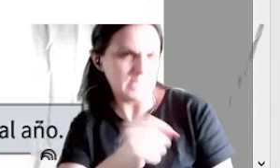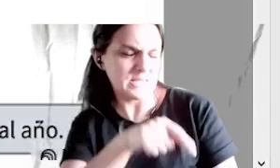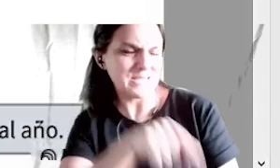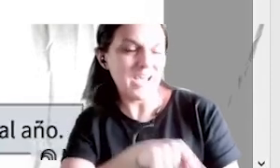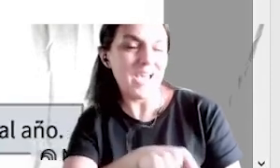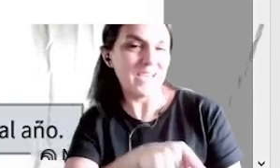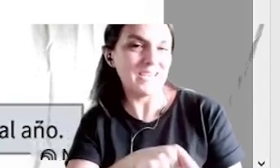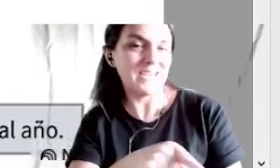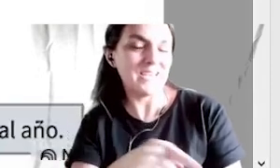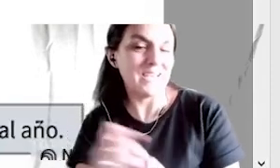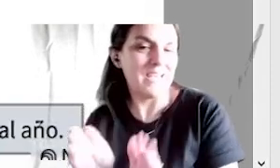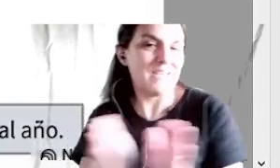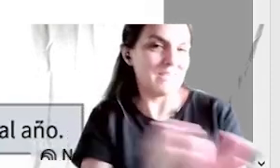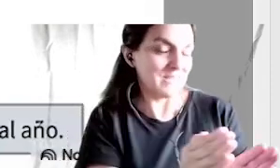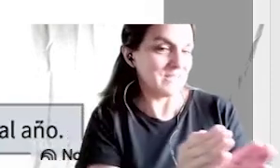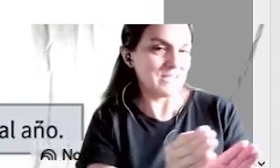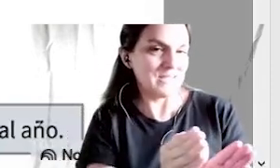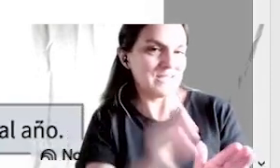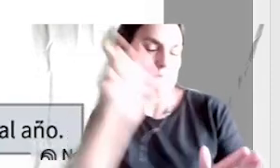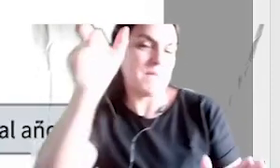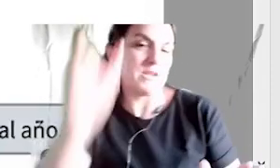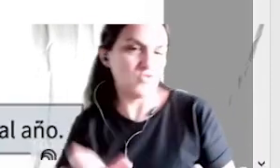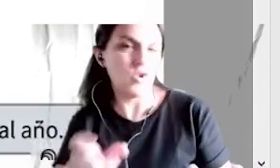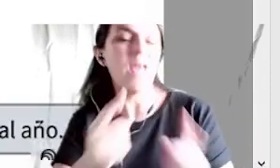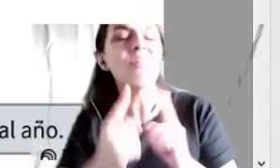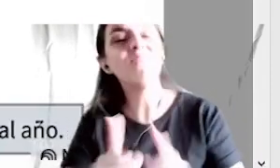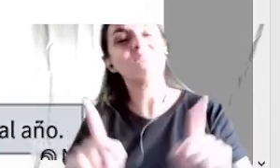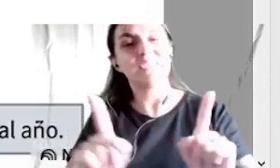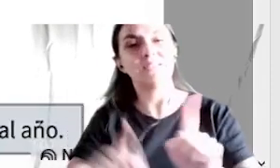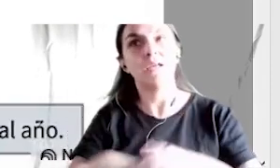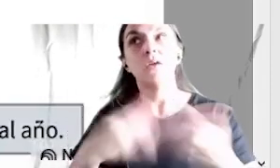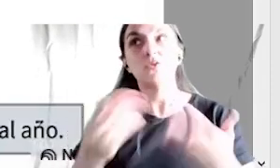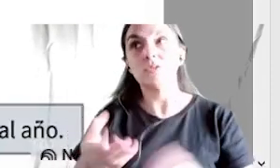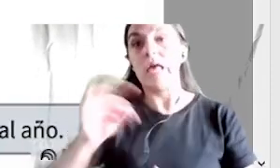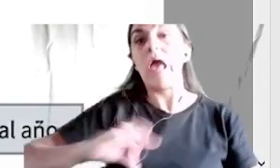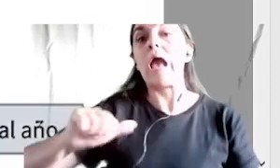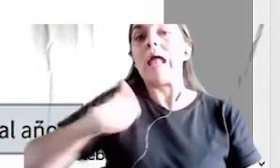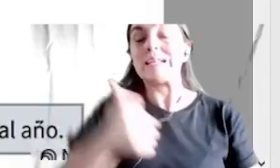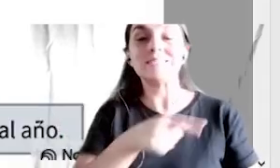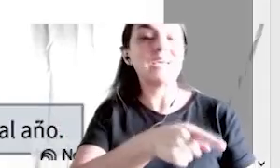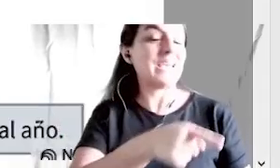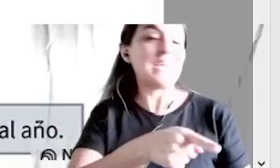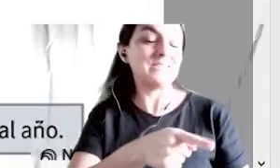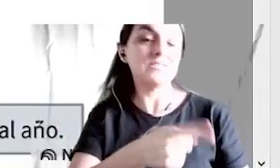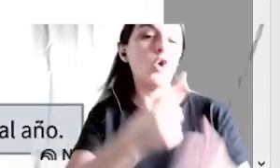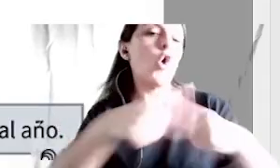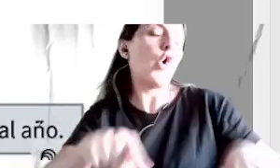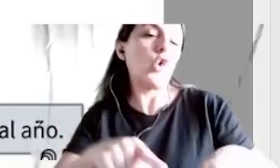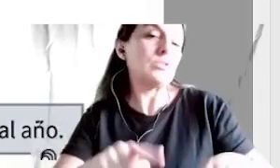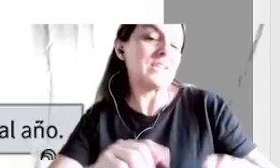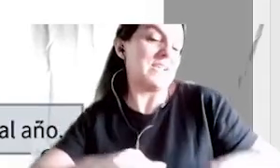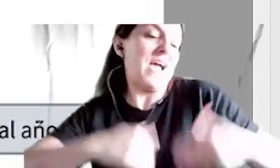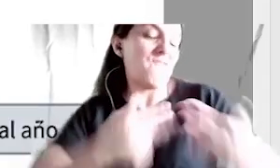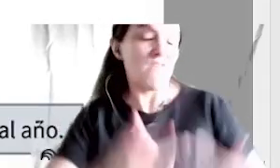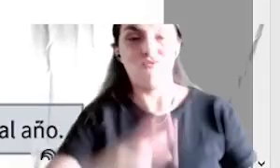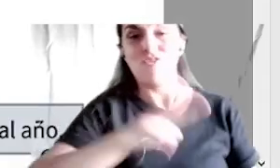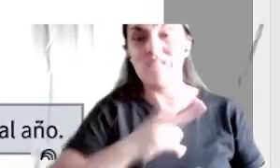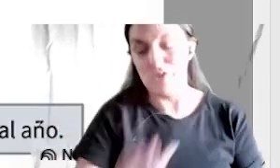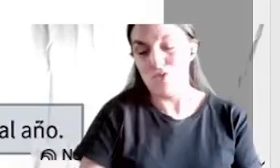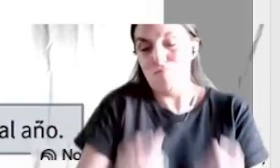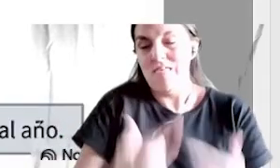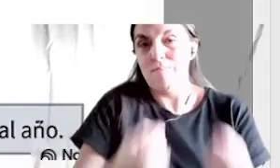se aparta de la teoría de la fuente y lo que marca como ganancia es todo rendimiento o beneficio de enriquecimiento que esté